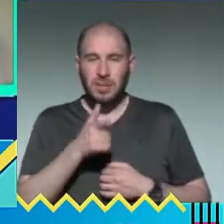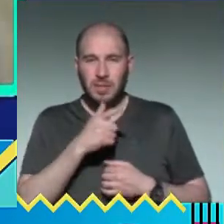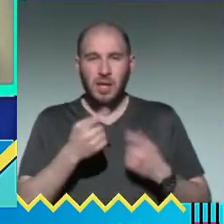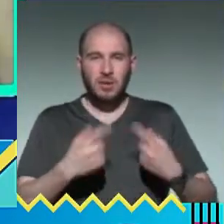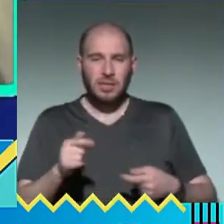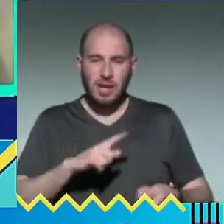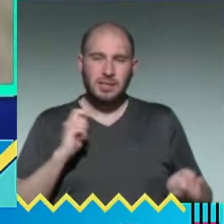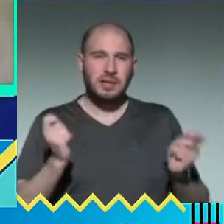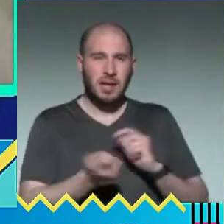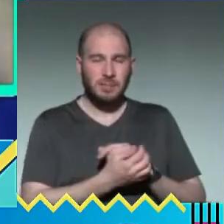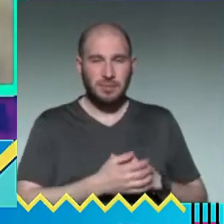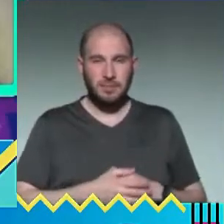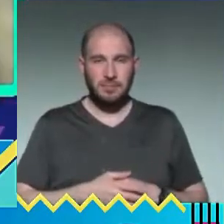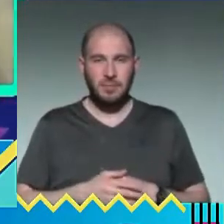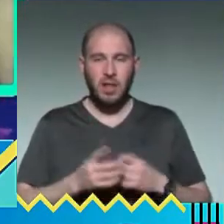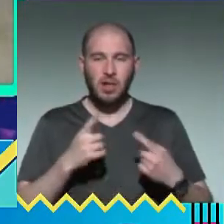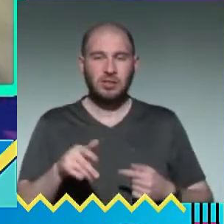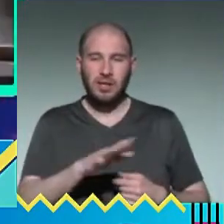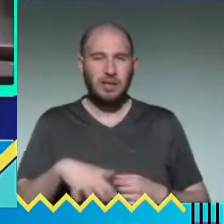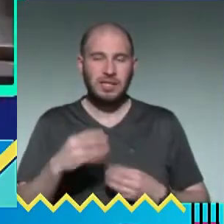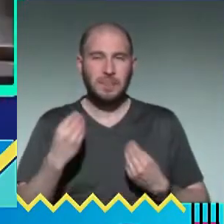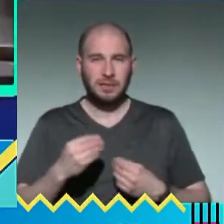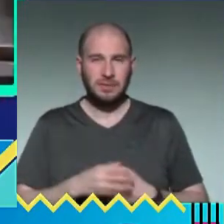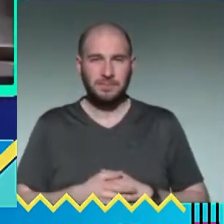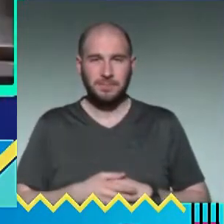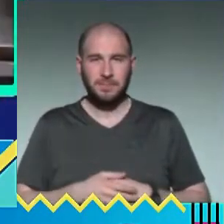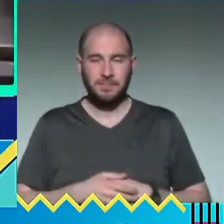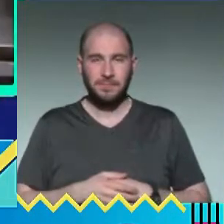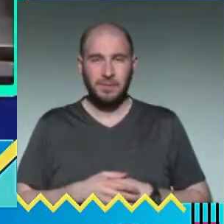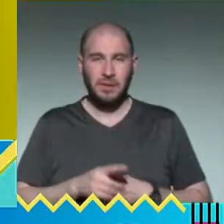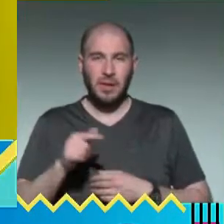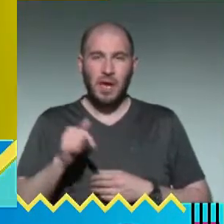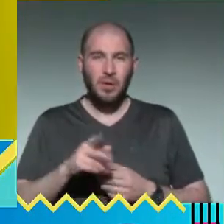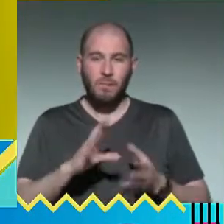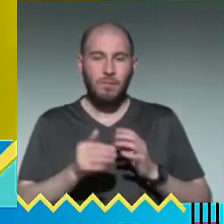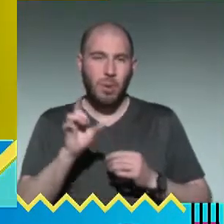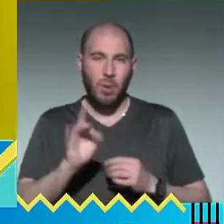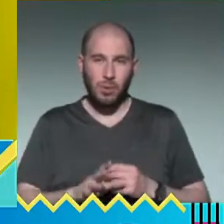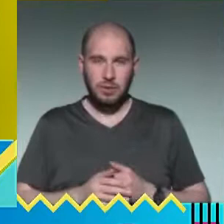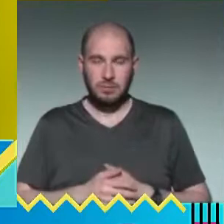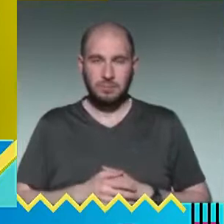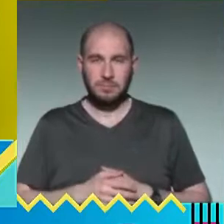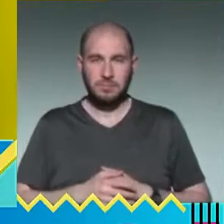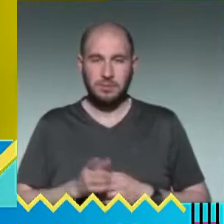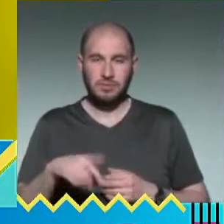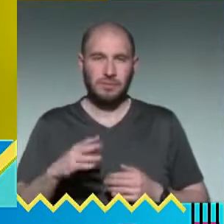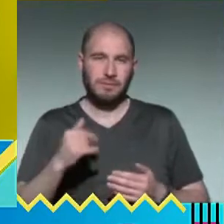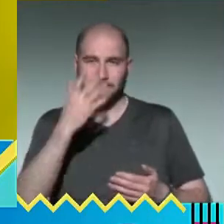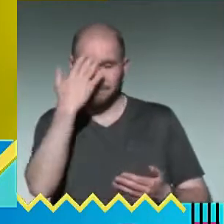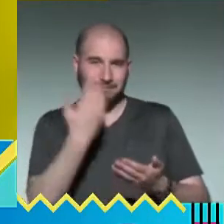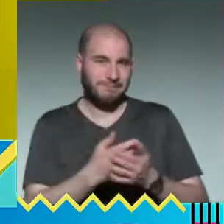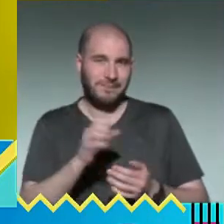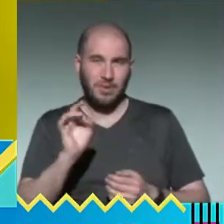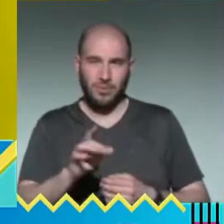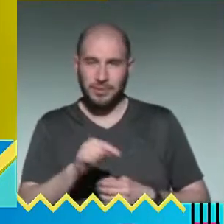situaciones fueron cambiando, me parece que la realidad es que hoy no hay otra manera, digamos, de afrontar esto, digamos, esto es